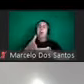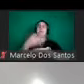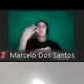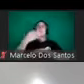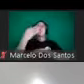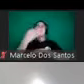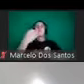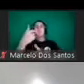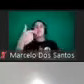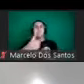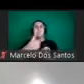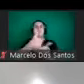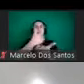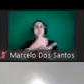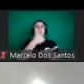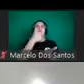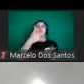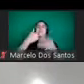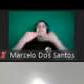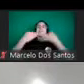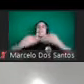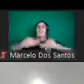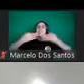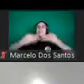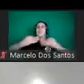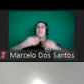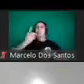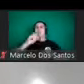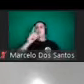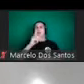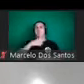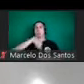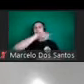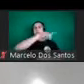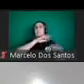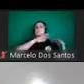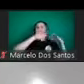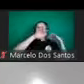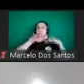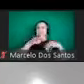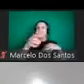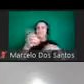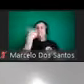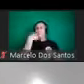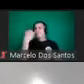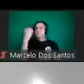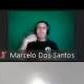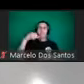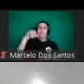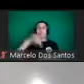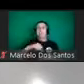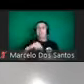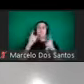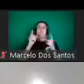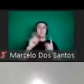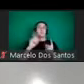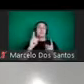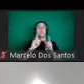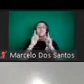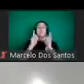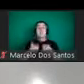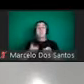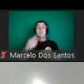de calidad, servicios eficientes, y también recibir ese trato y esa consideración que tenemos que tener como servidoras